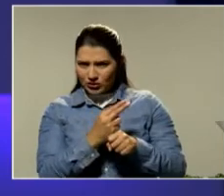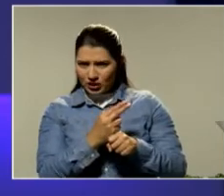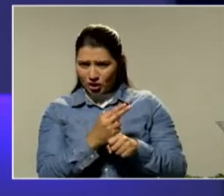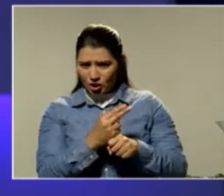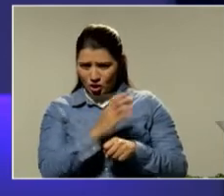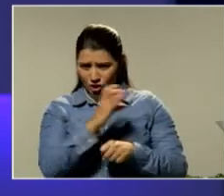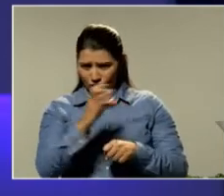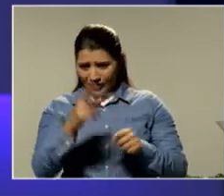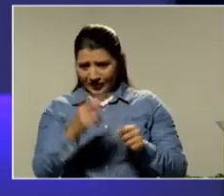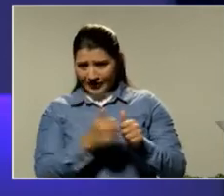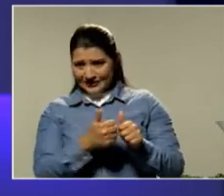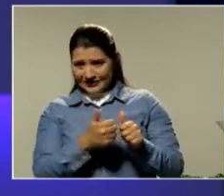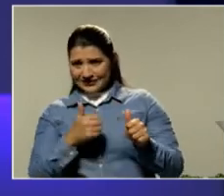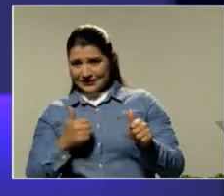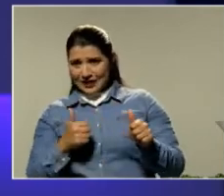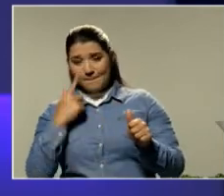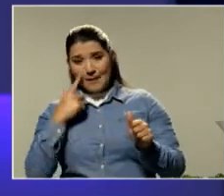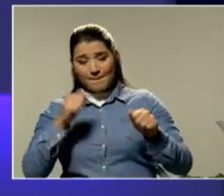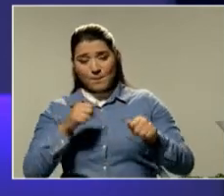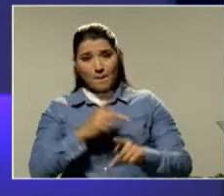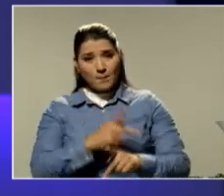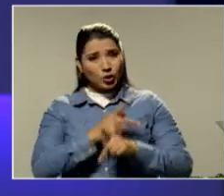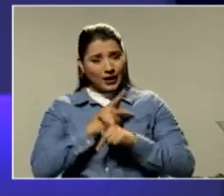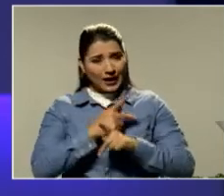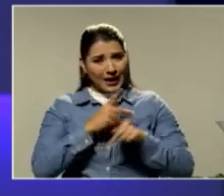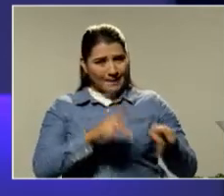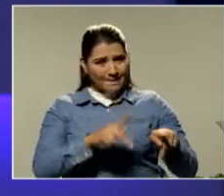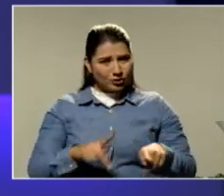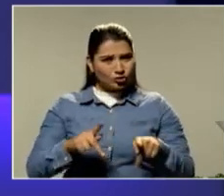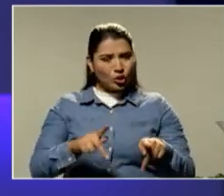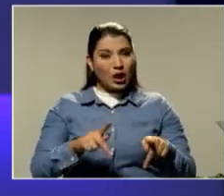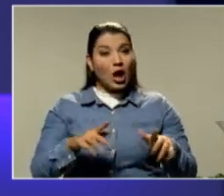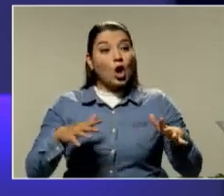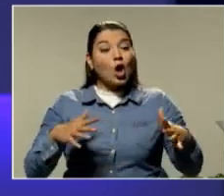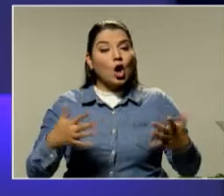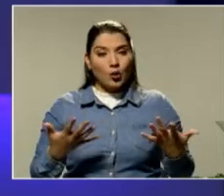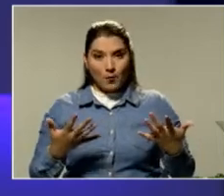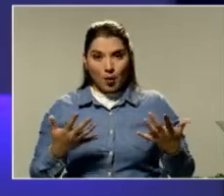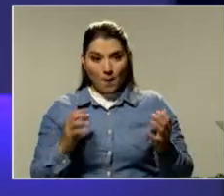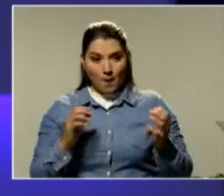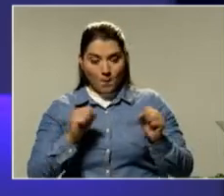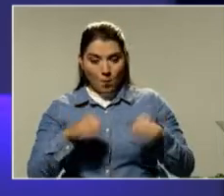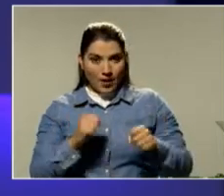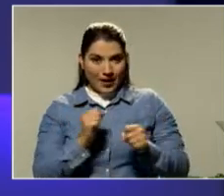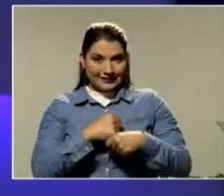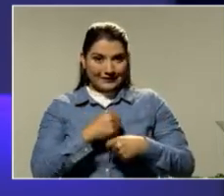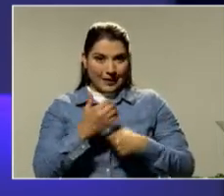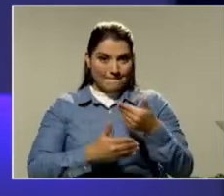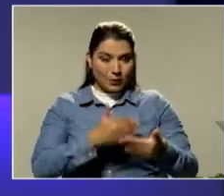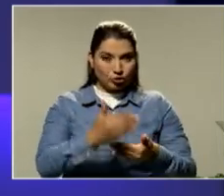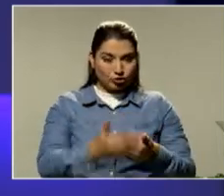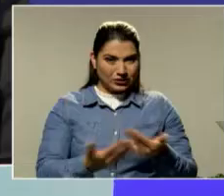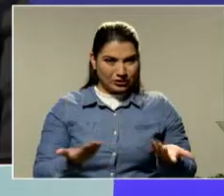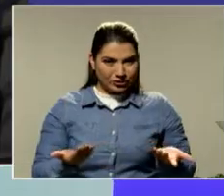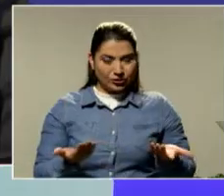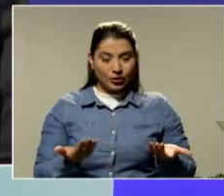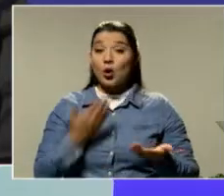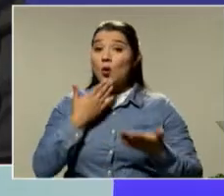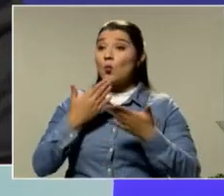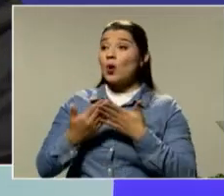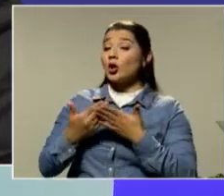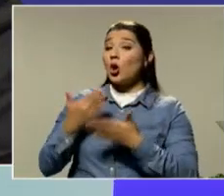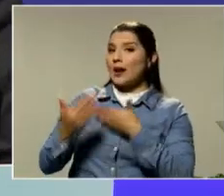en la producción, en la protección de los consumidores? ¿Cómo podría ser el proceso para acogernos a...? Bueno, el proceso con